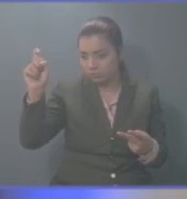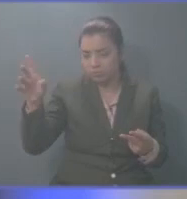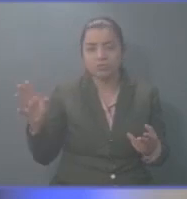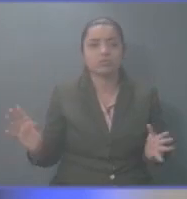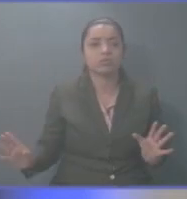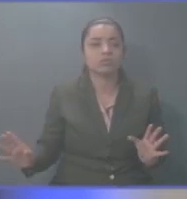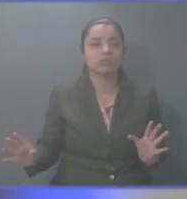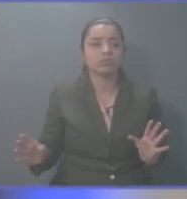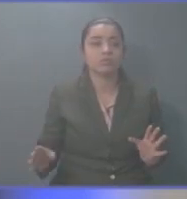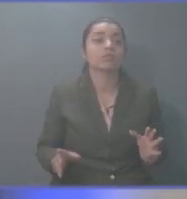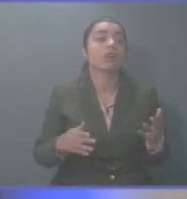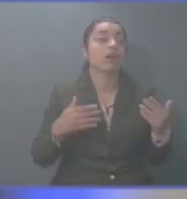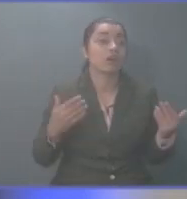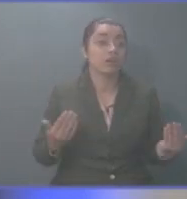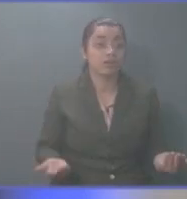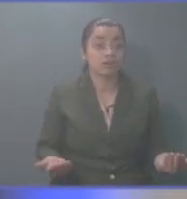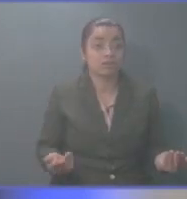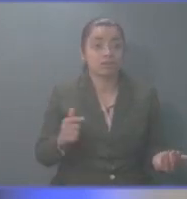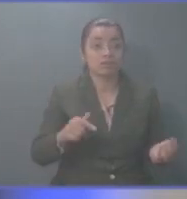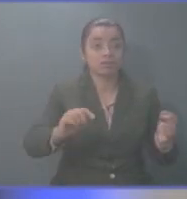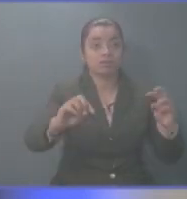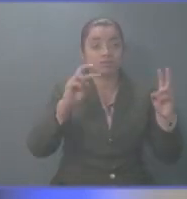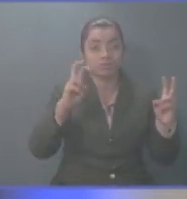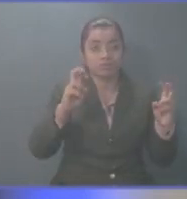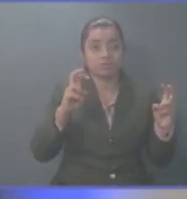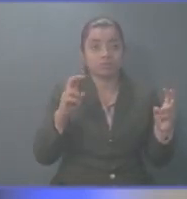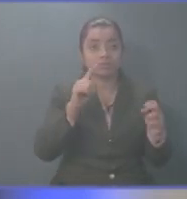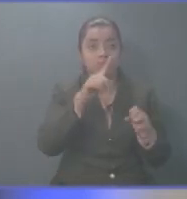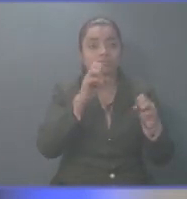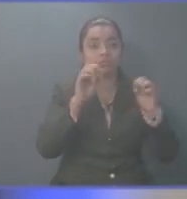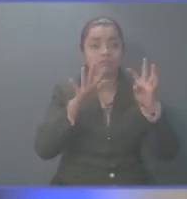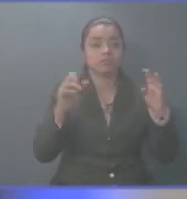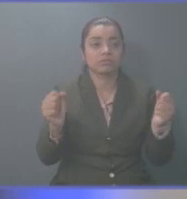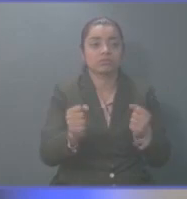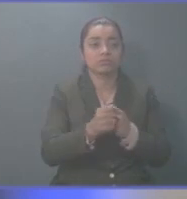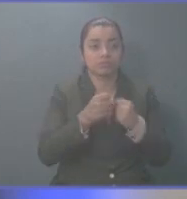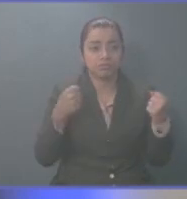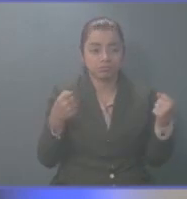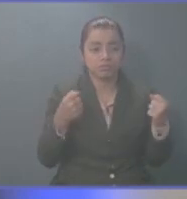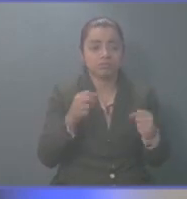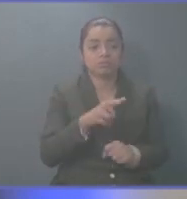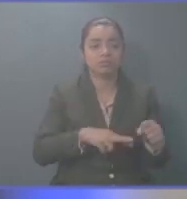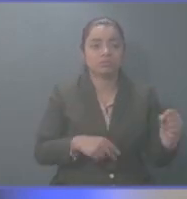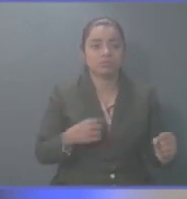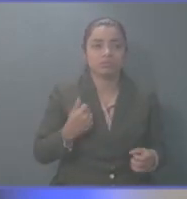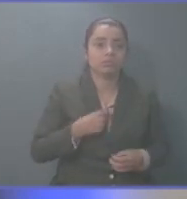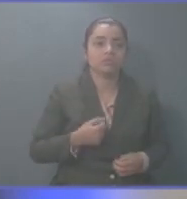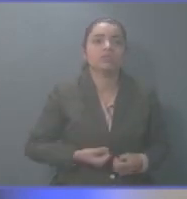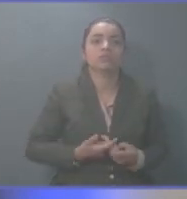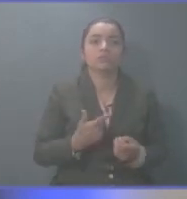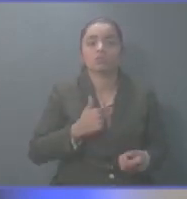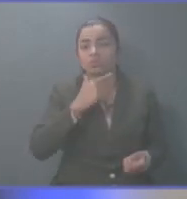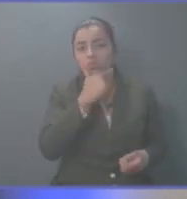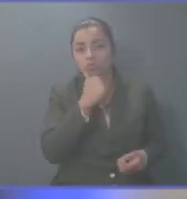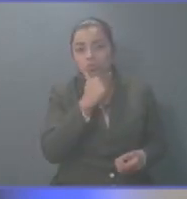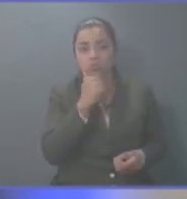Legislativa. Ahora, el tema de los famosos 109 millones de dólares, nosotros hemos dicho que tenemos algunas dudas razonables.